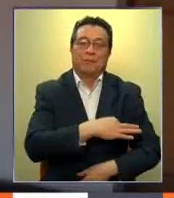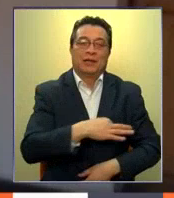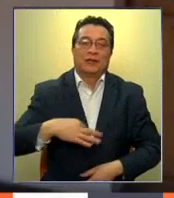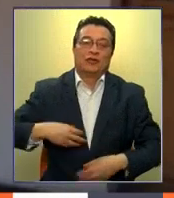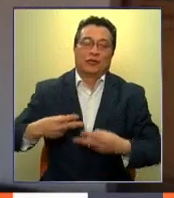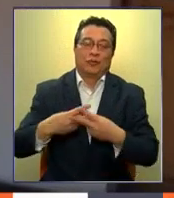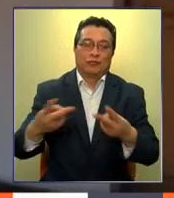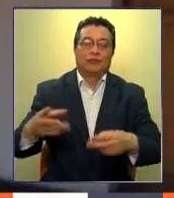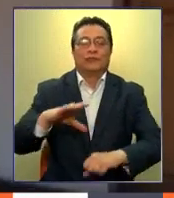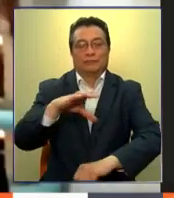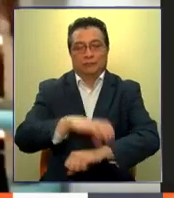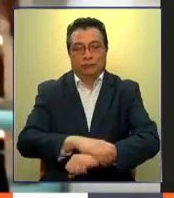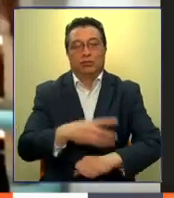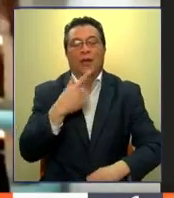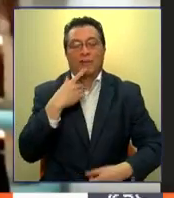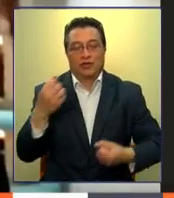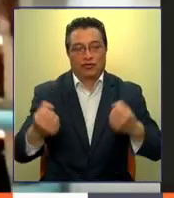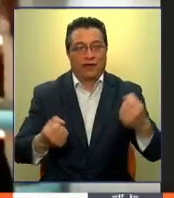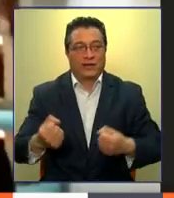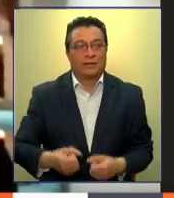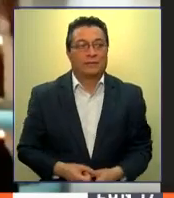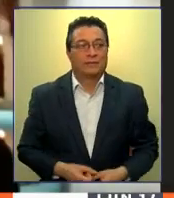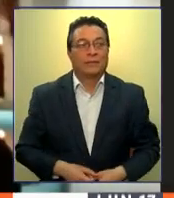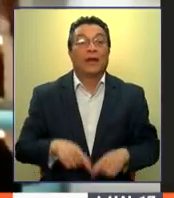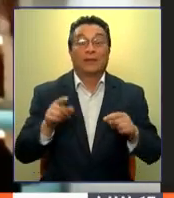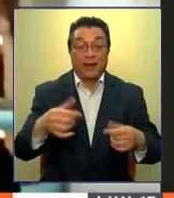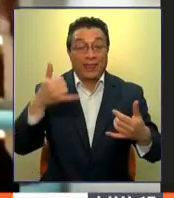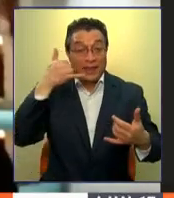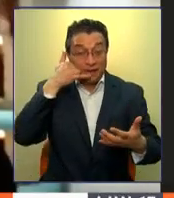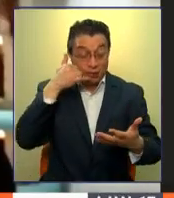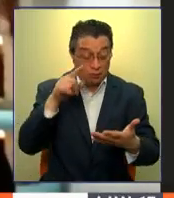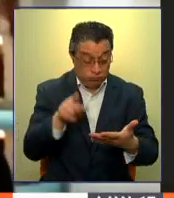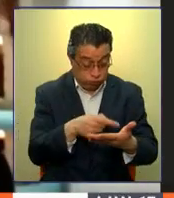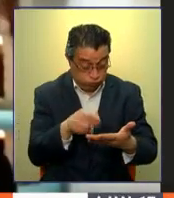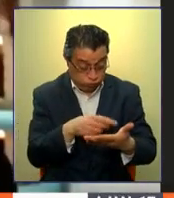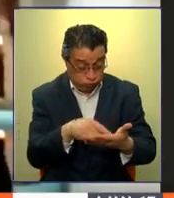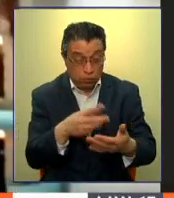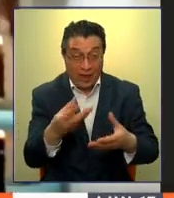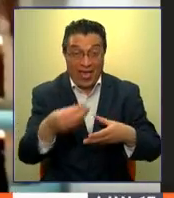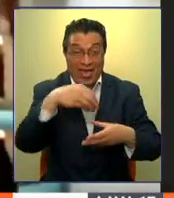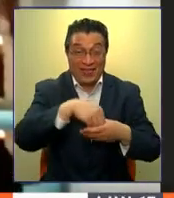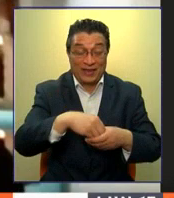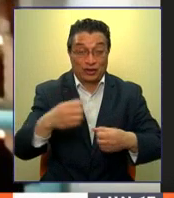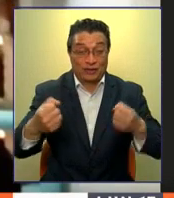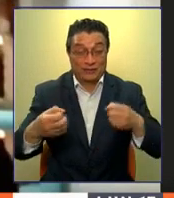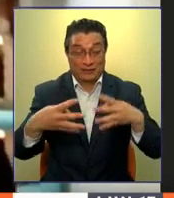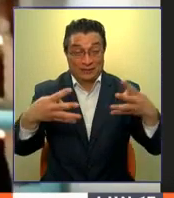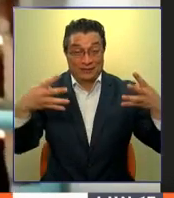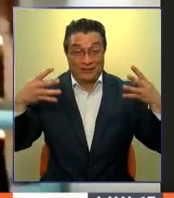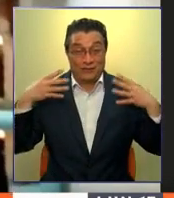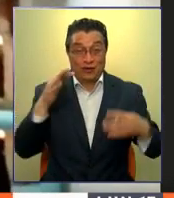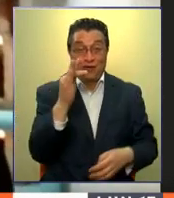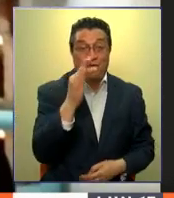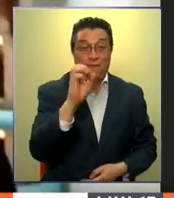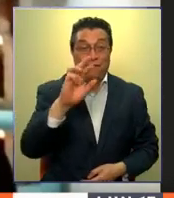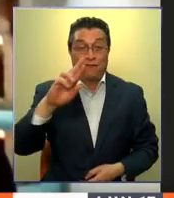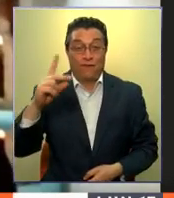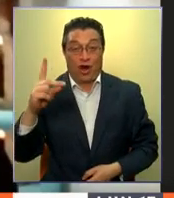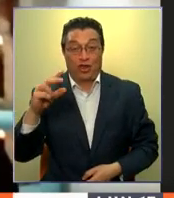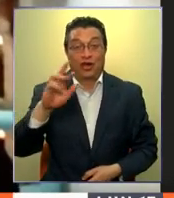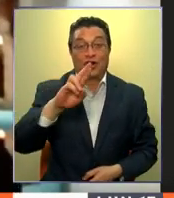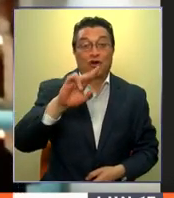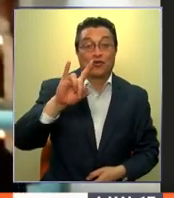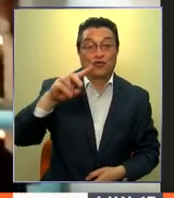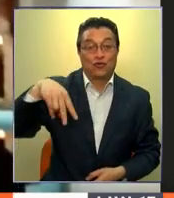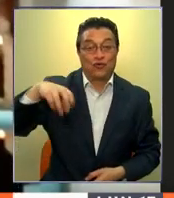la detención del conductor en el vaciado de los teléfonos encontrado el interior de la camioneta toyota forman el que fue también la crisis